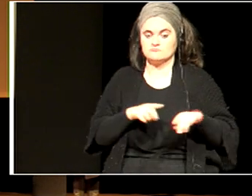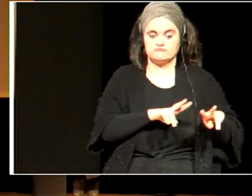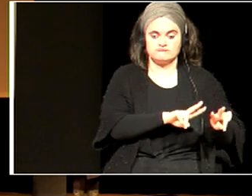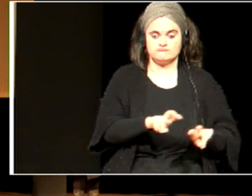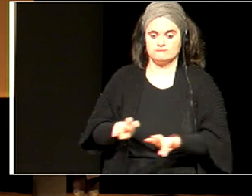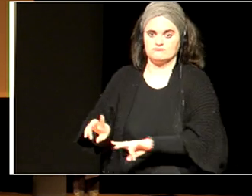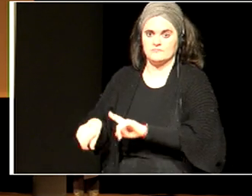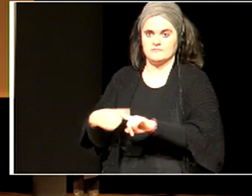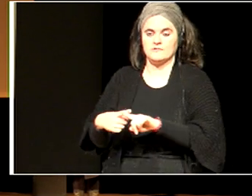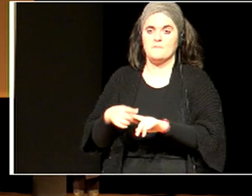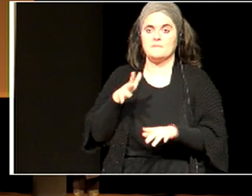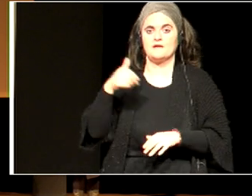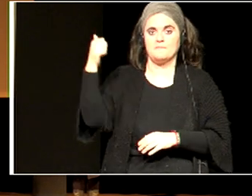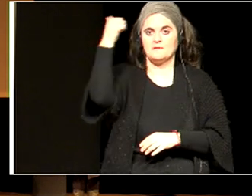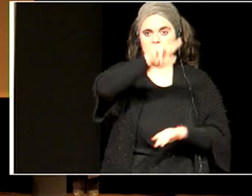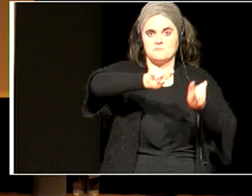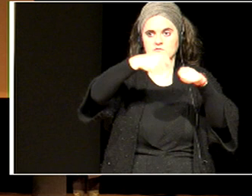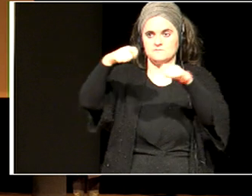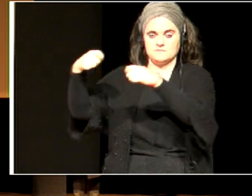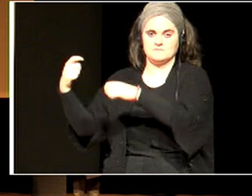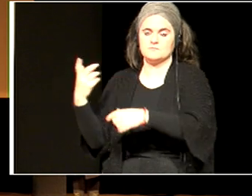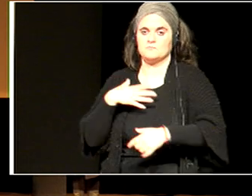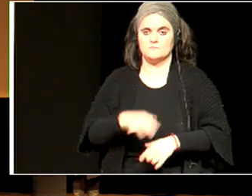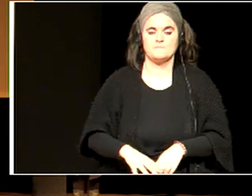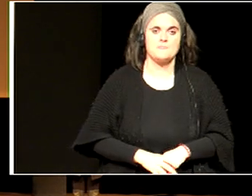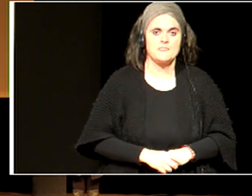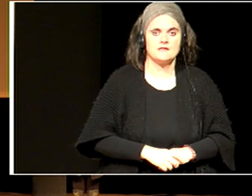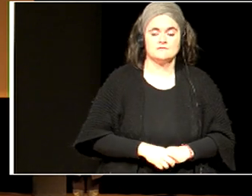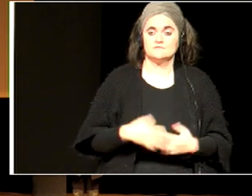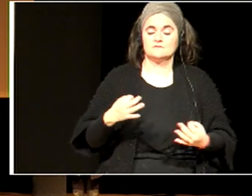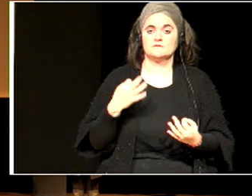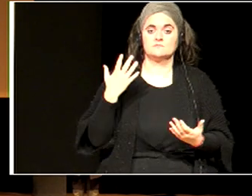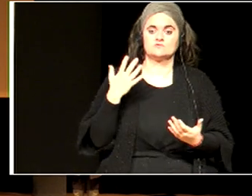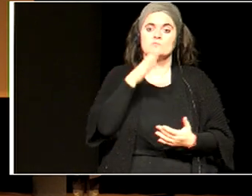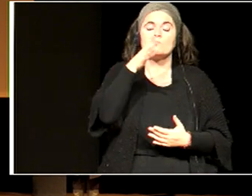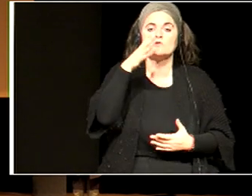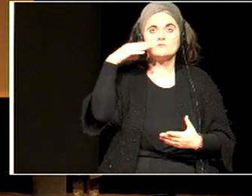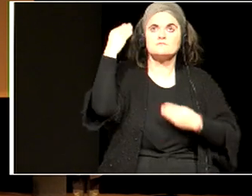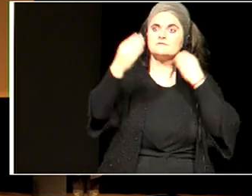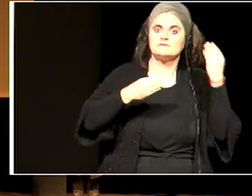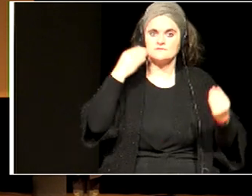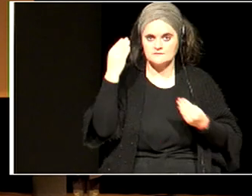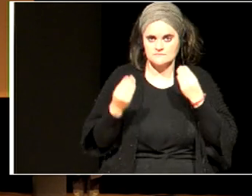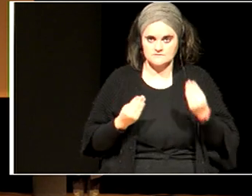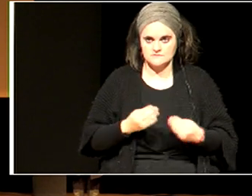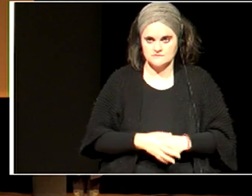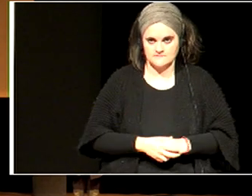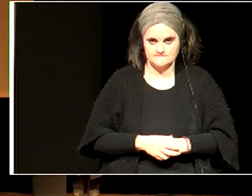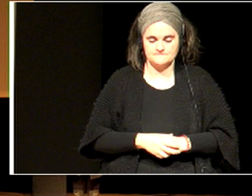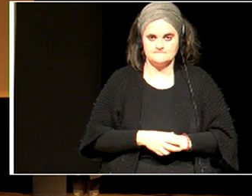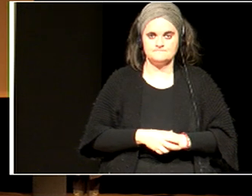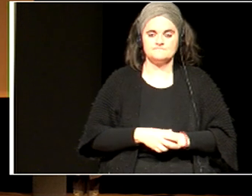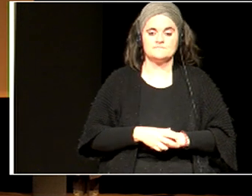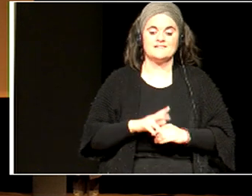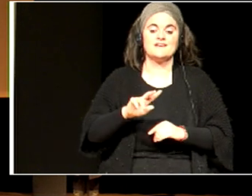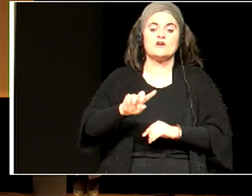llevando solamente temas de igualdad y no ir y no explicar y no reflexionar sobre las causas reflexionemos sobre las causas de esto y las